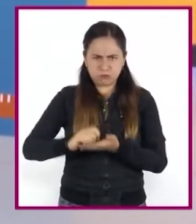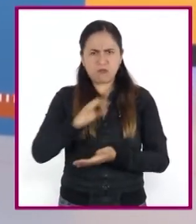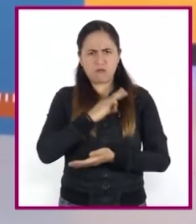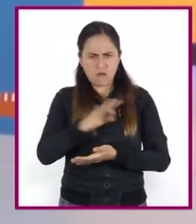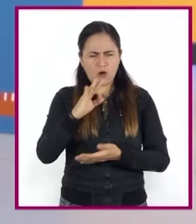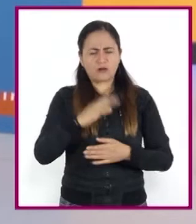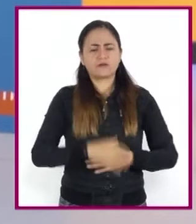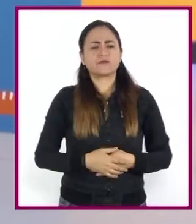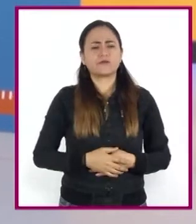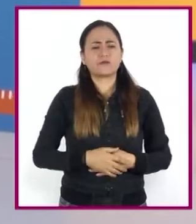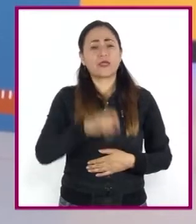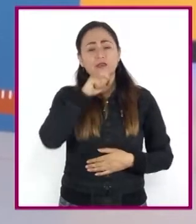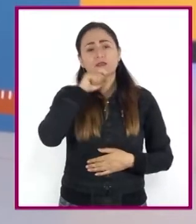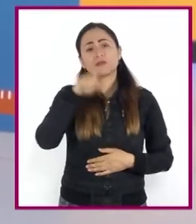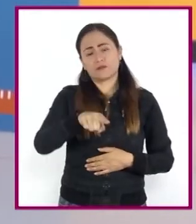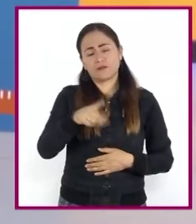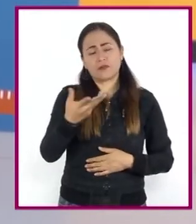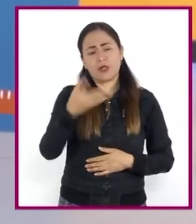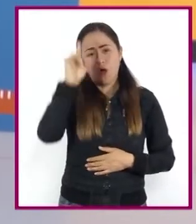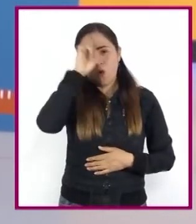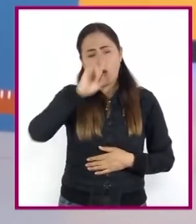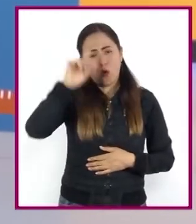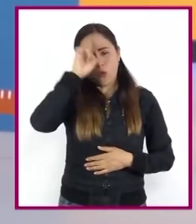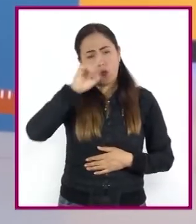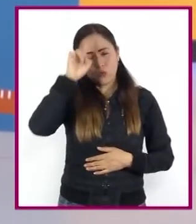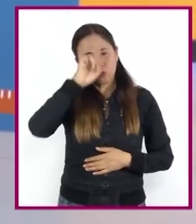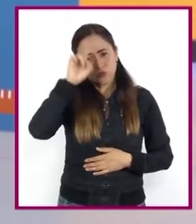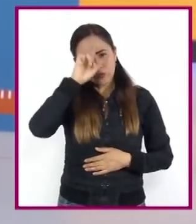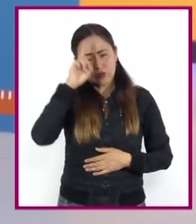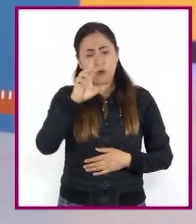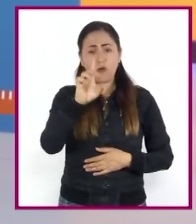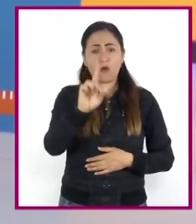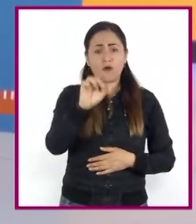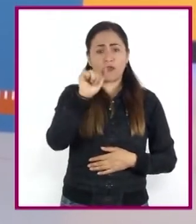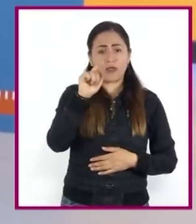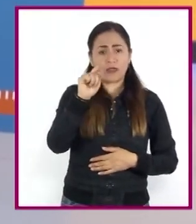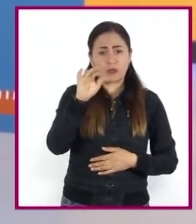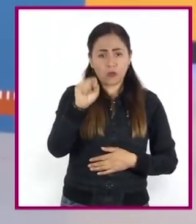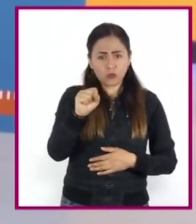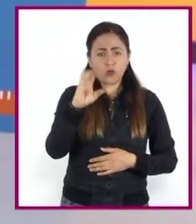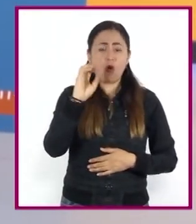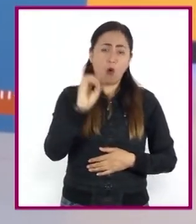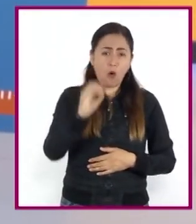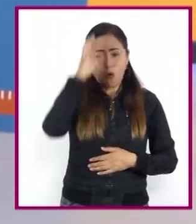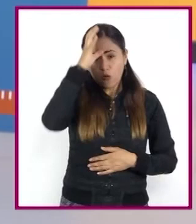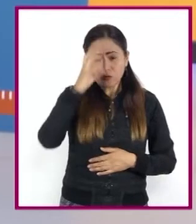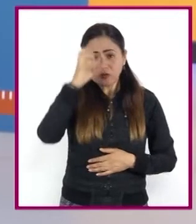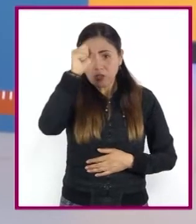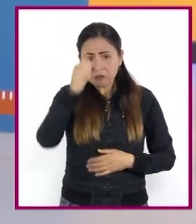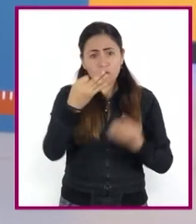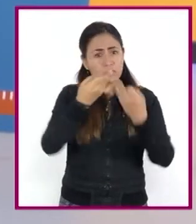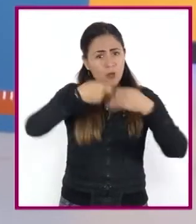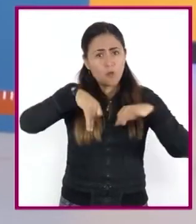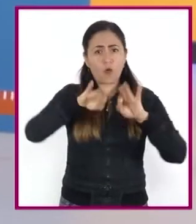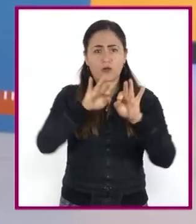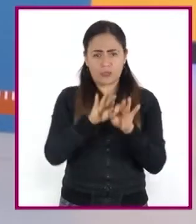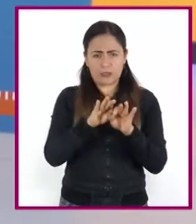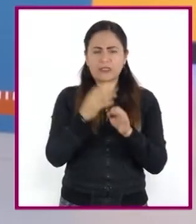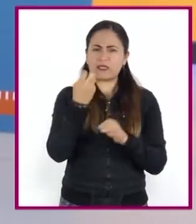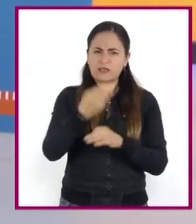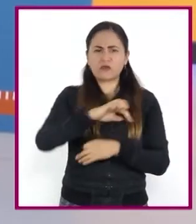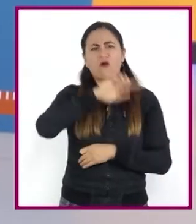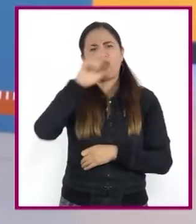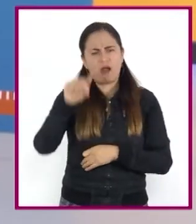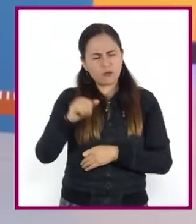dados. También les aconsejamos que anoten los datos o definiciones que consideren relevantes. Esto les ayudará a